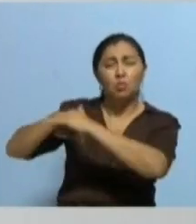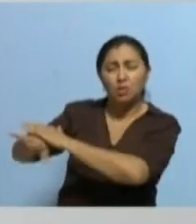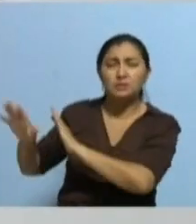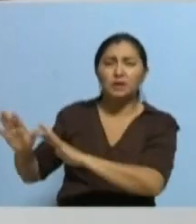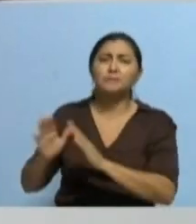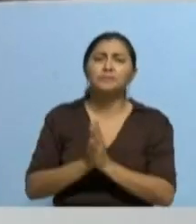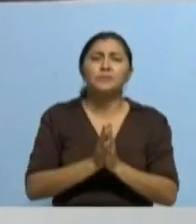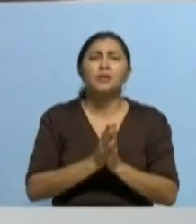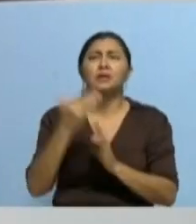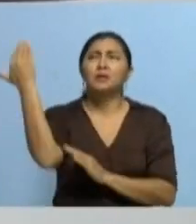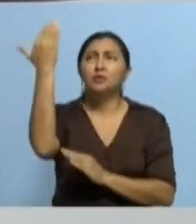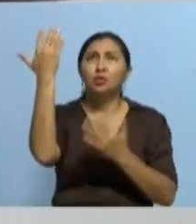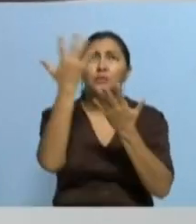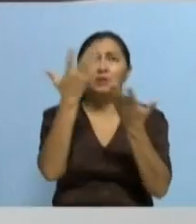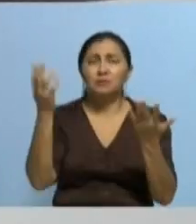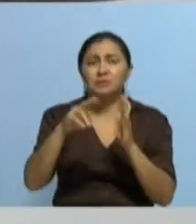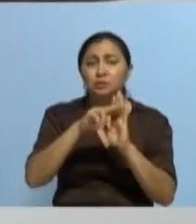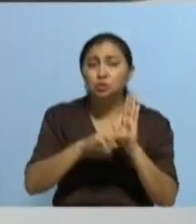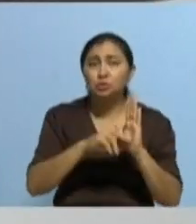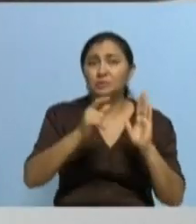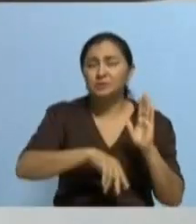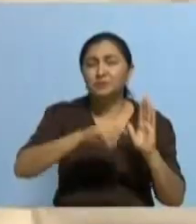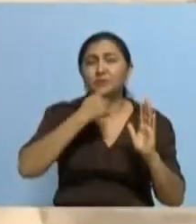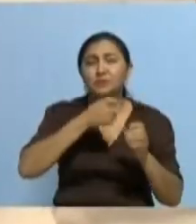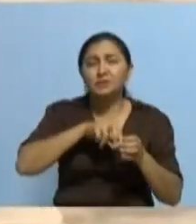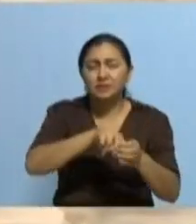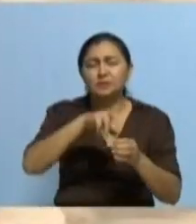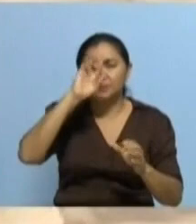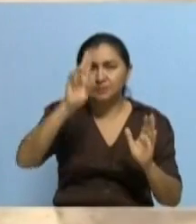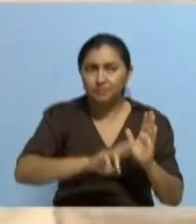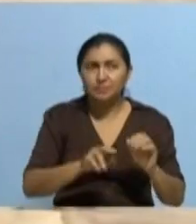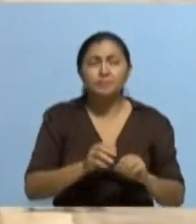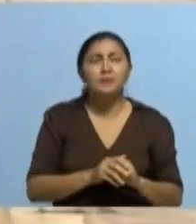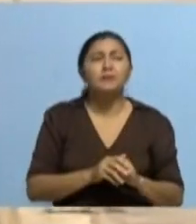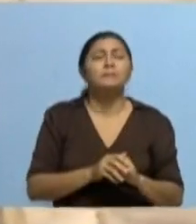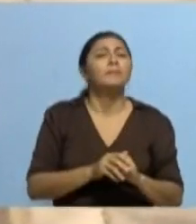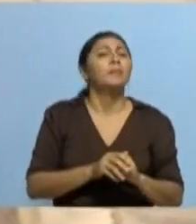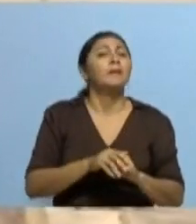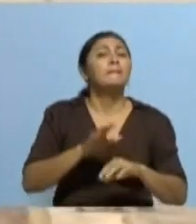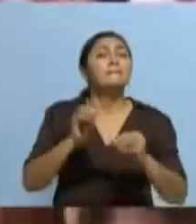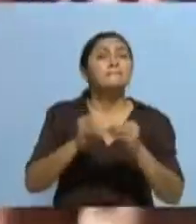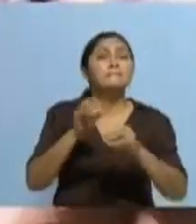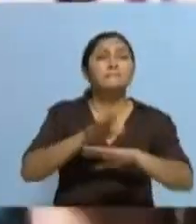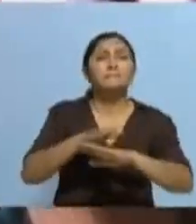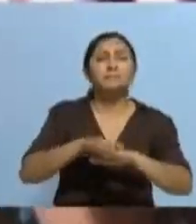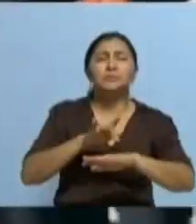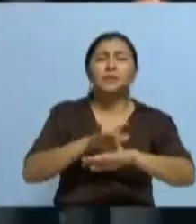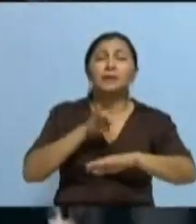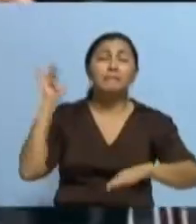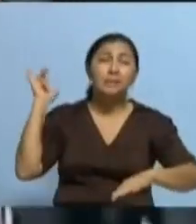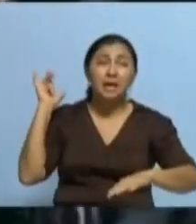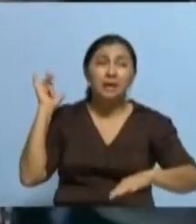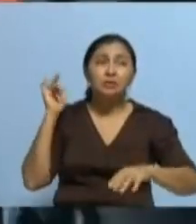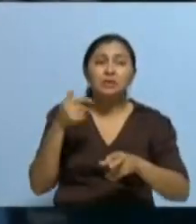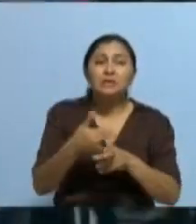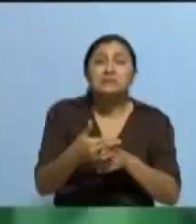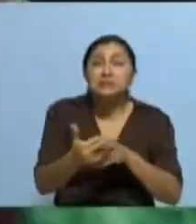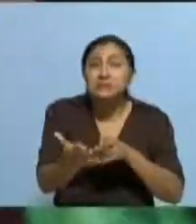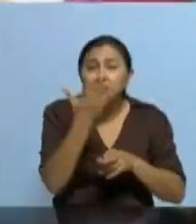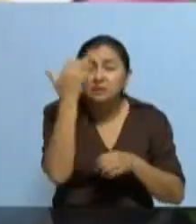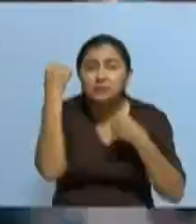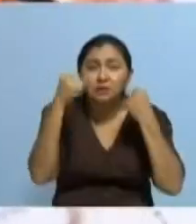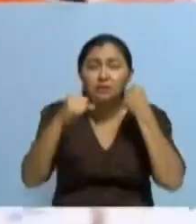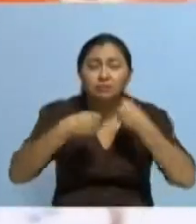las normas de tránsito, las velocidades exigidas. Le piden a los ciudadanos viajar temprano y no en horas próximas al